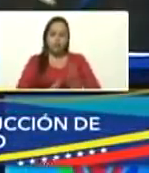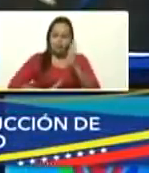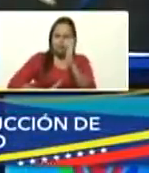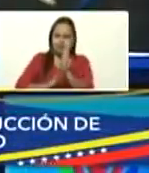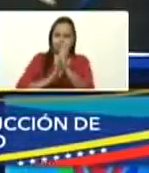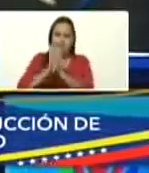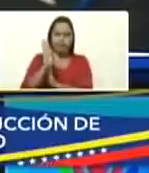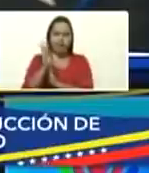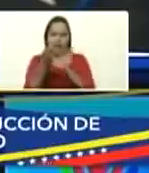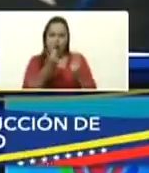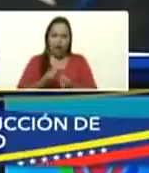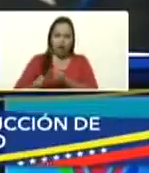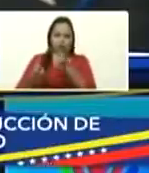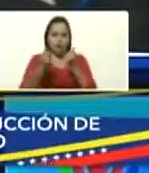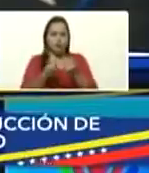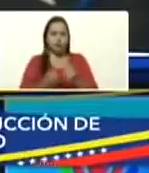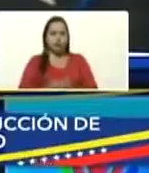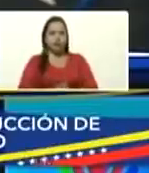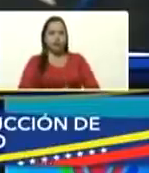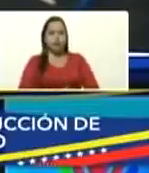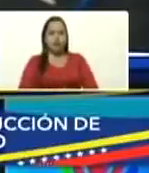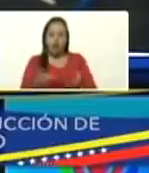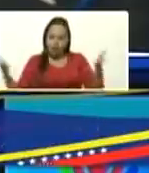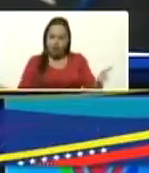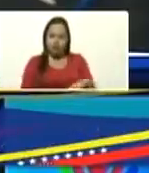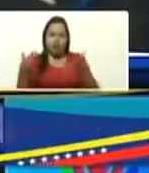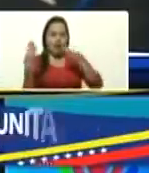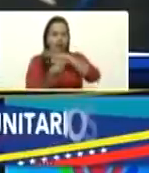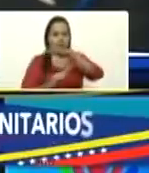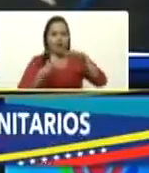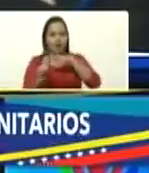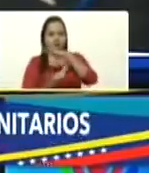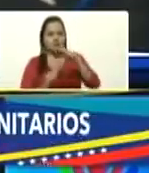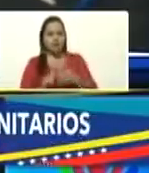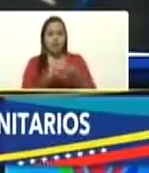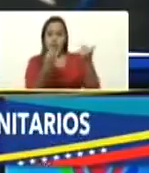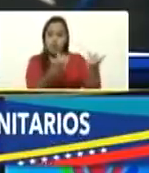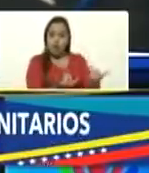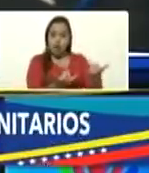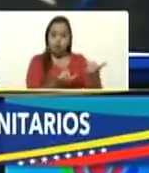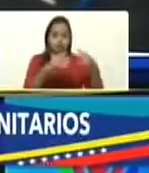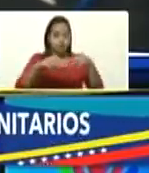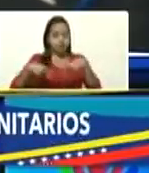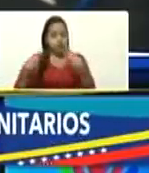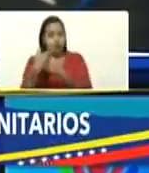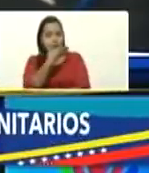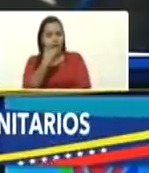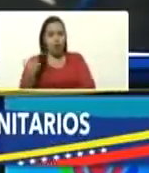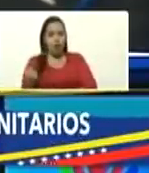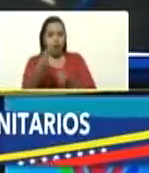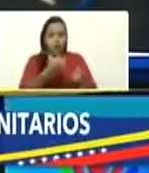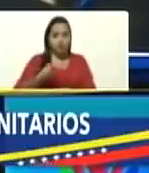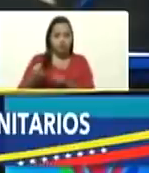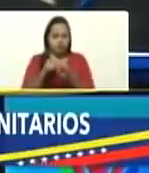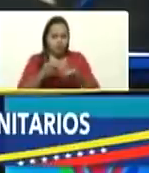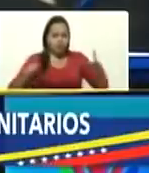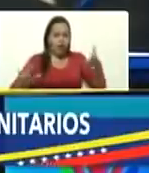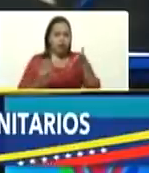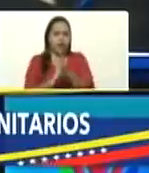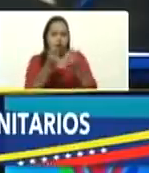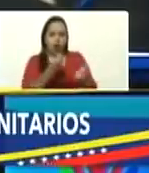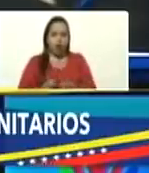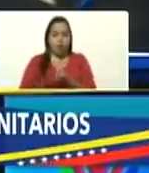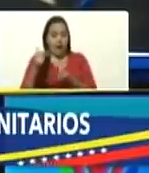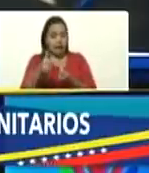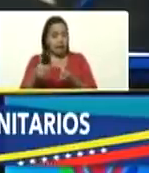Crecimiento económico. Echamos las bases ya para una recuperación y una expansión de la economía de aquí